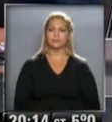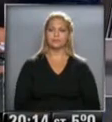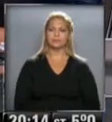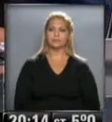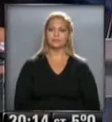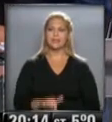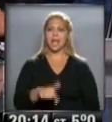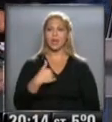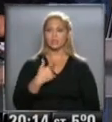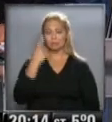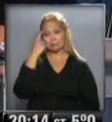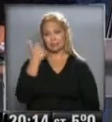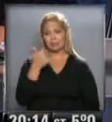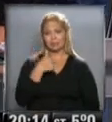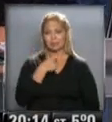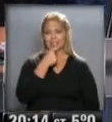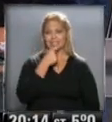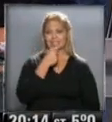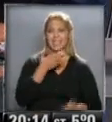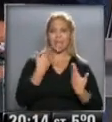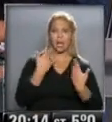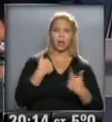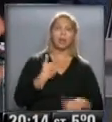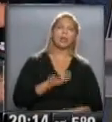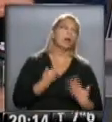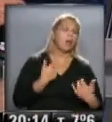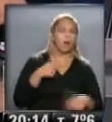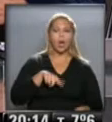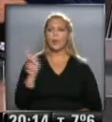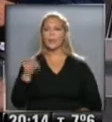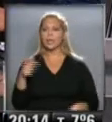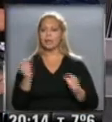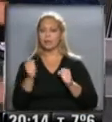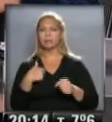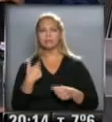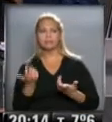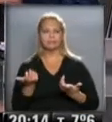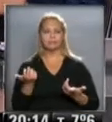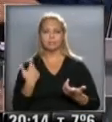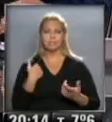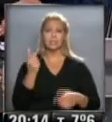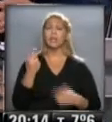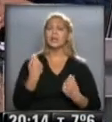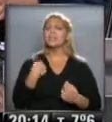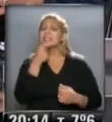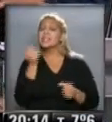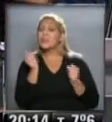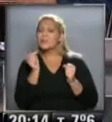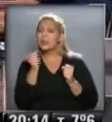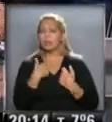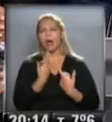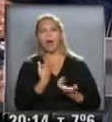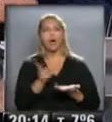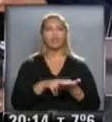Me voy a poner ahora optimista. Viste, cuando hace calor, todos decimos calor, calor. Ahora viene el frío, qué frío, qué frío, qué frío. Y cuando vuelve el verano, decimos. Claro. Hoy fue un